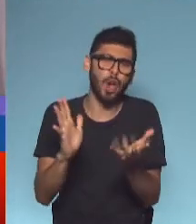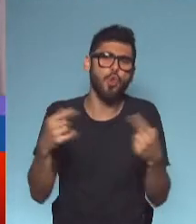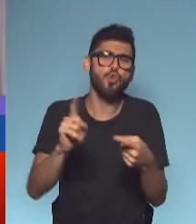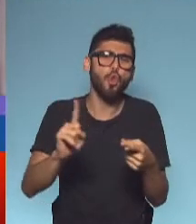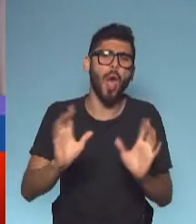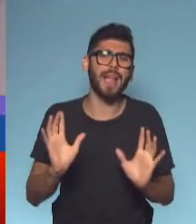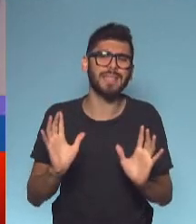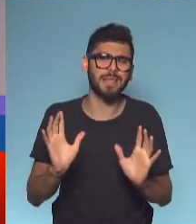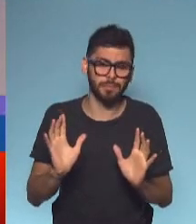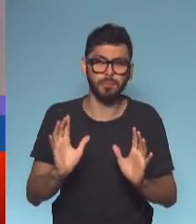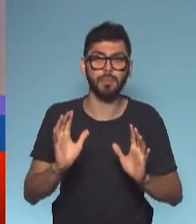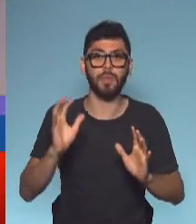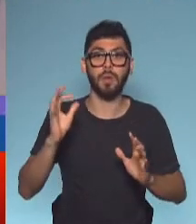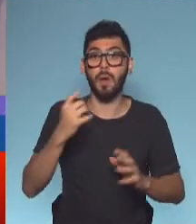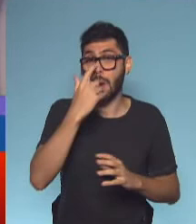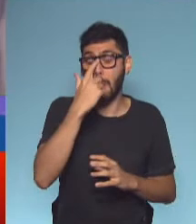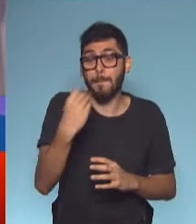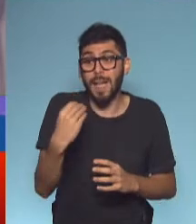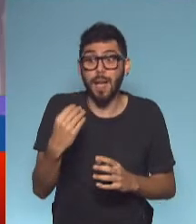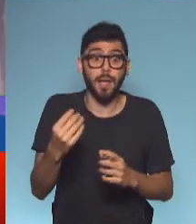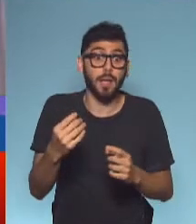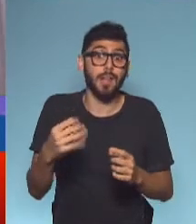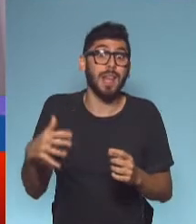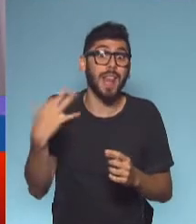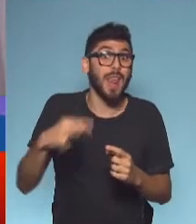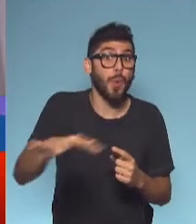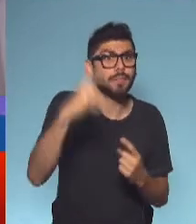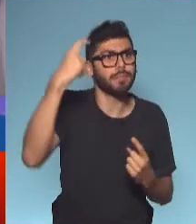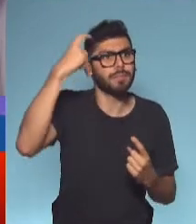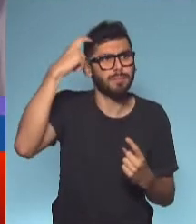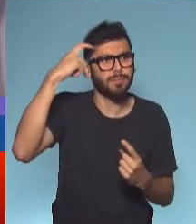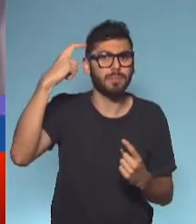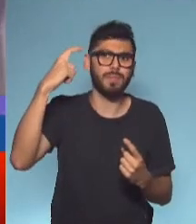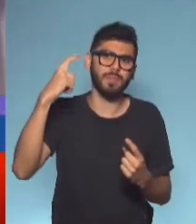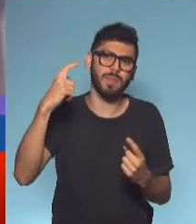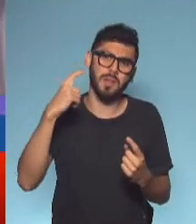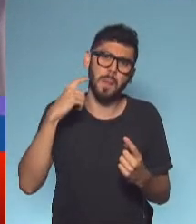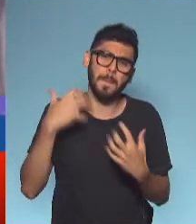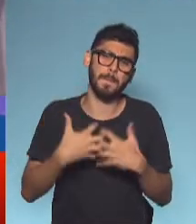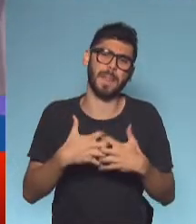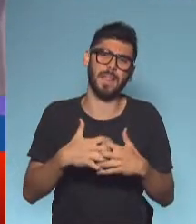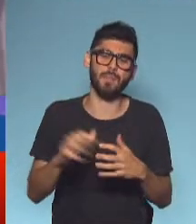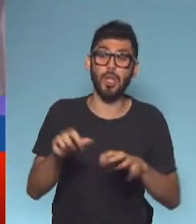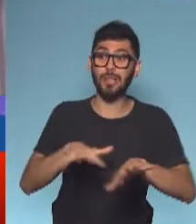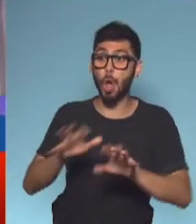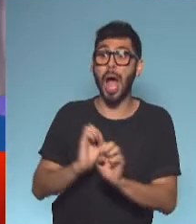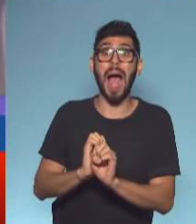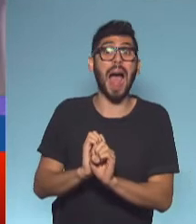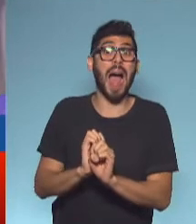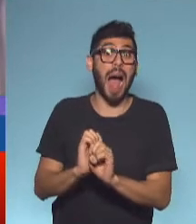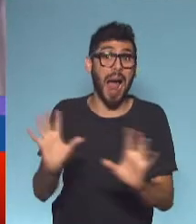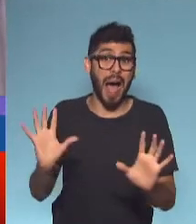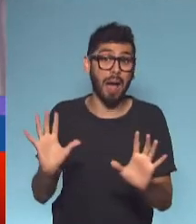que aquí lo que se necesita es sentido común, sensatez, no utilizar la situación tan grave